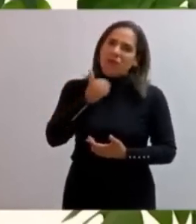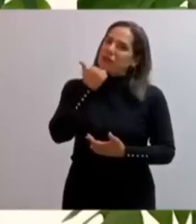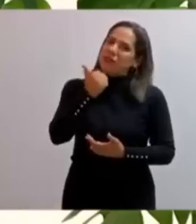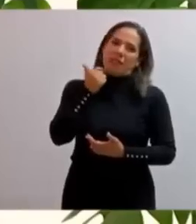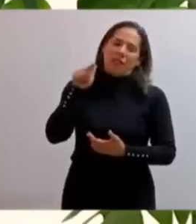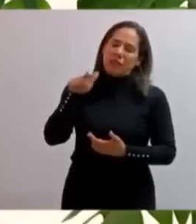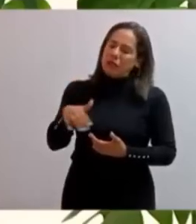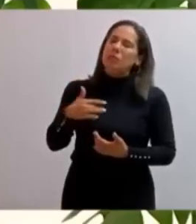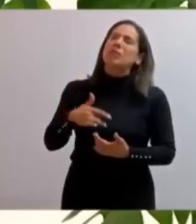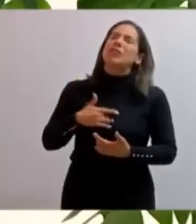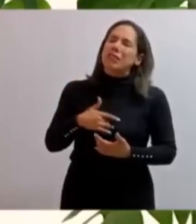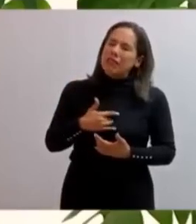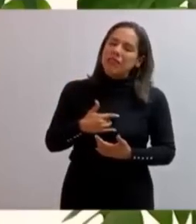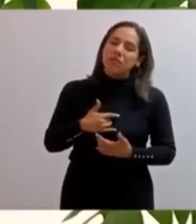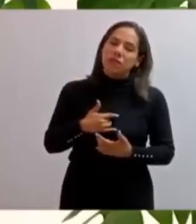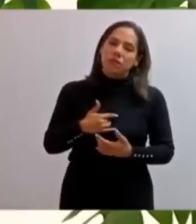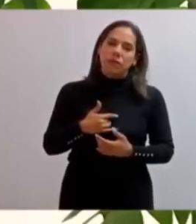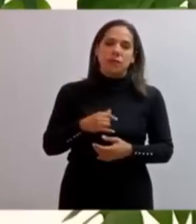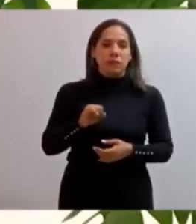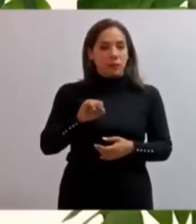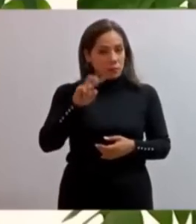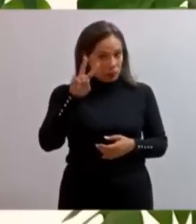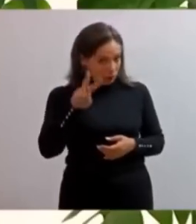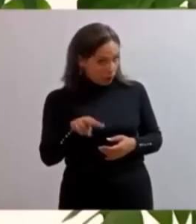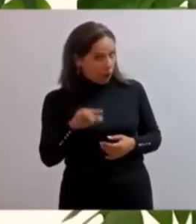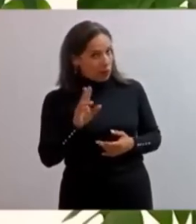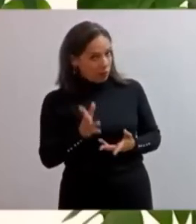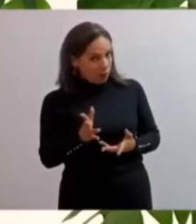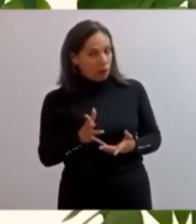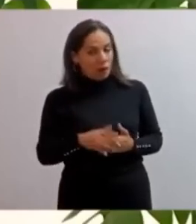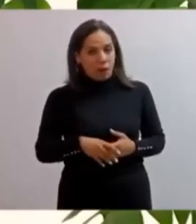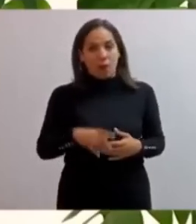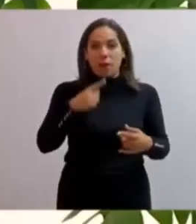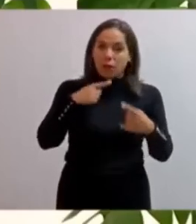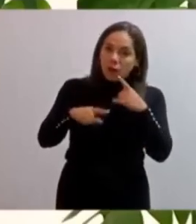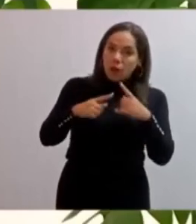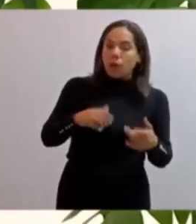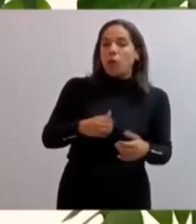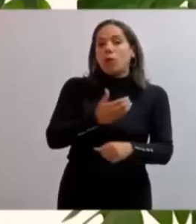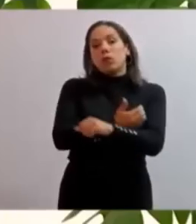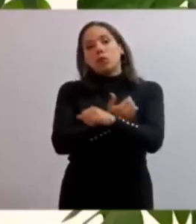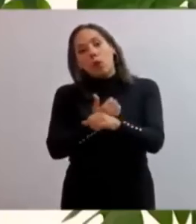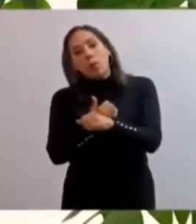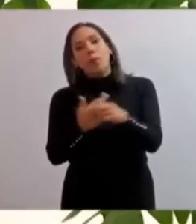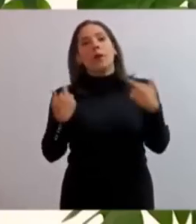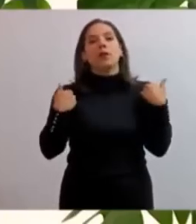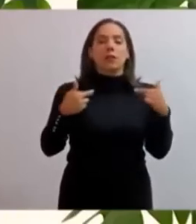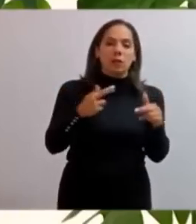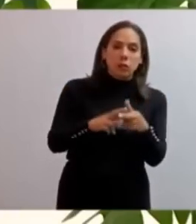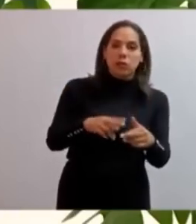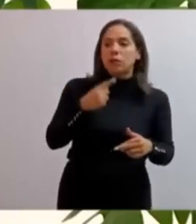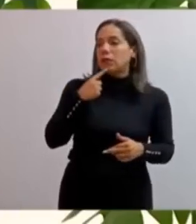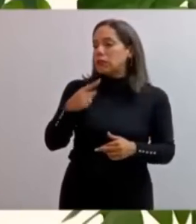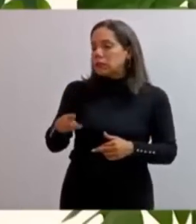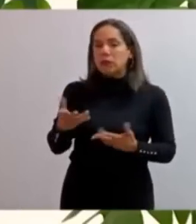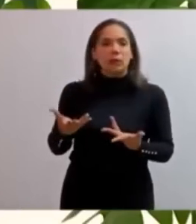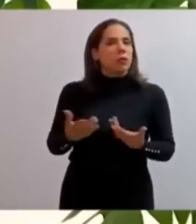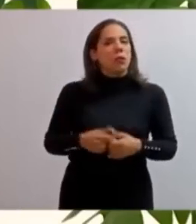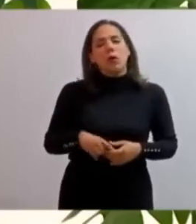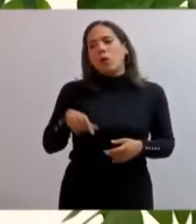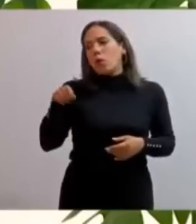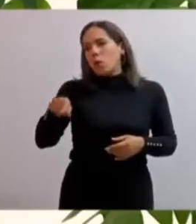estudiantes. Varias veces hemos comentado con colegas nuestros, con colegas que están a nuestro